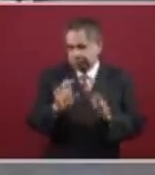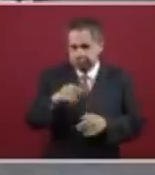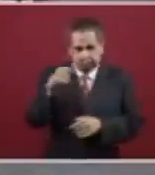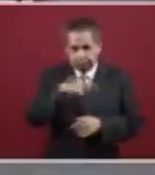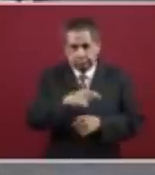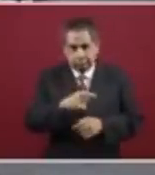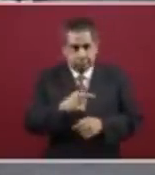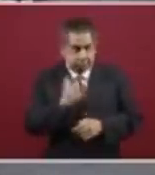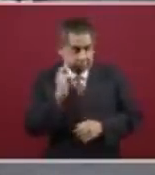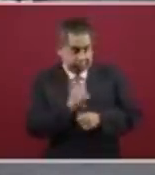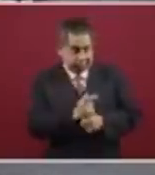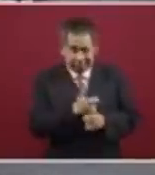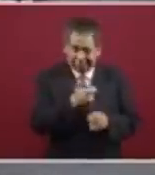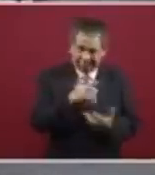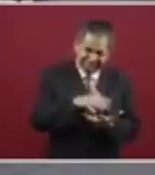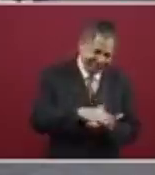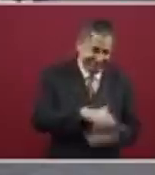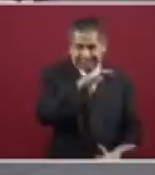ese dinero